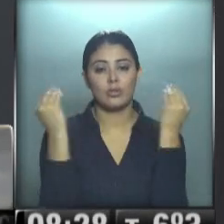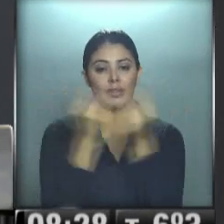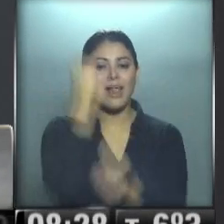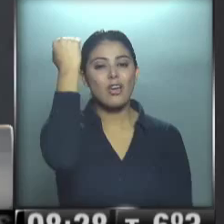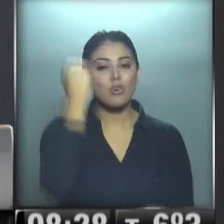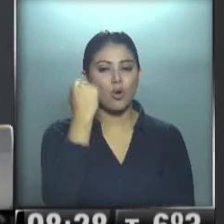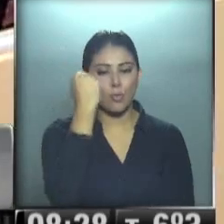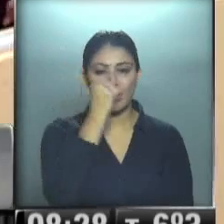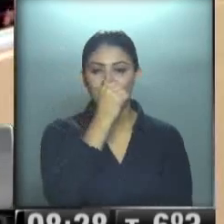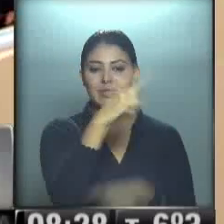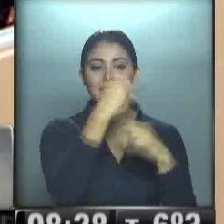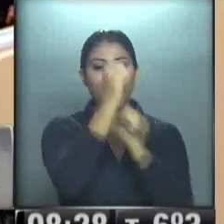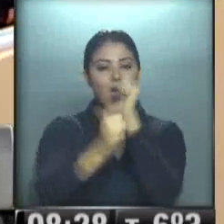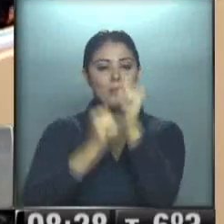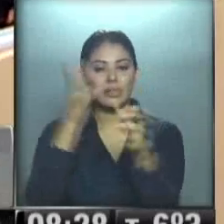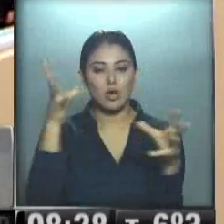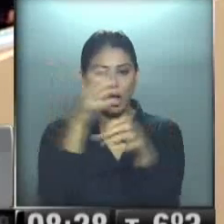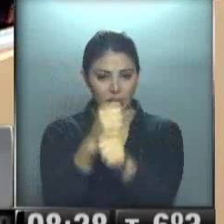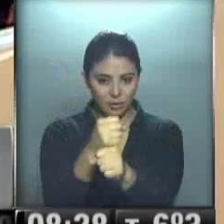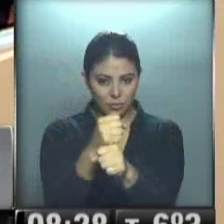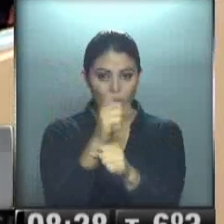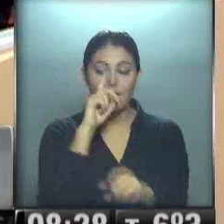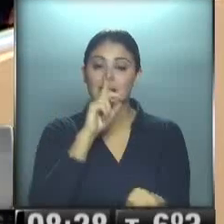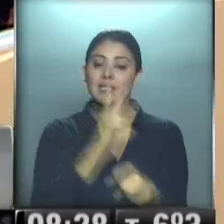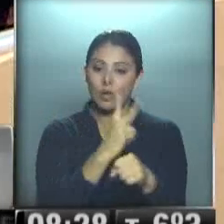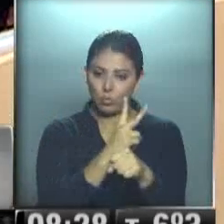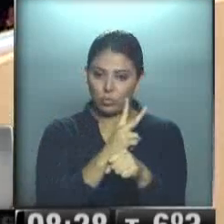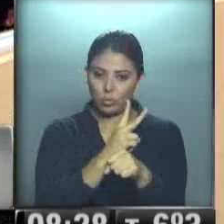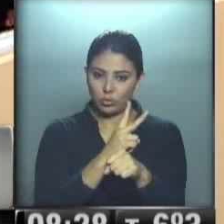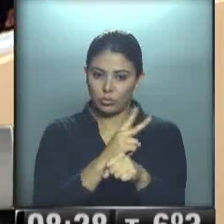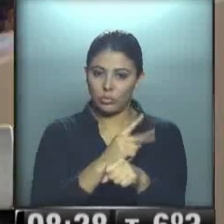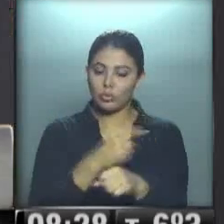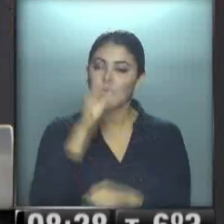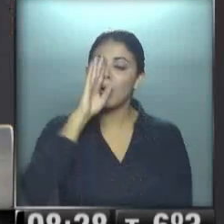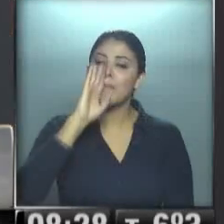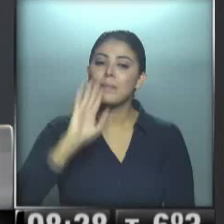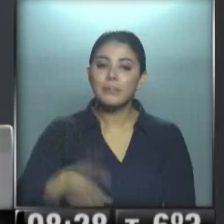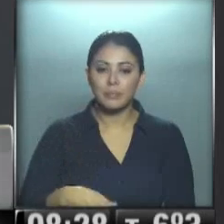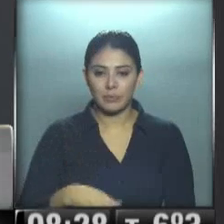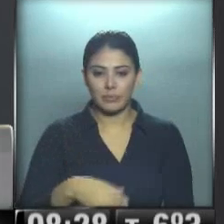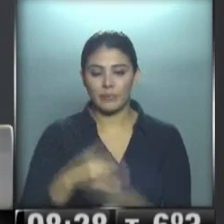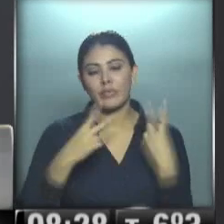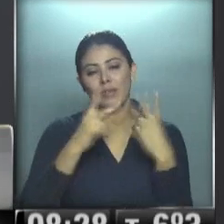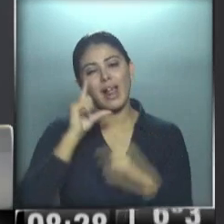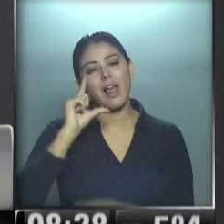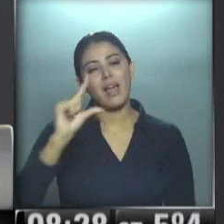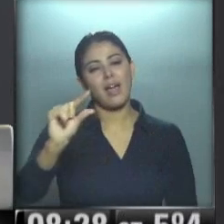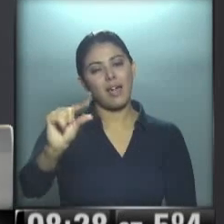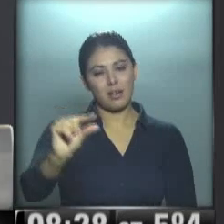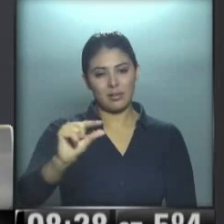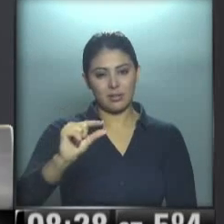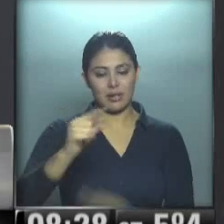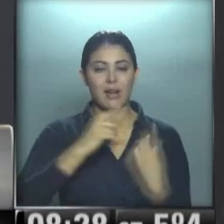de las empresas de colectivos segundo minimizar la incidencia en los viajes más largos